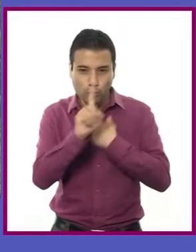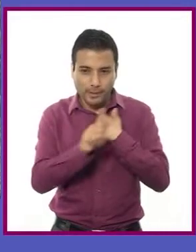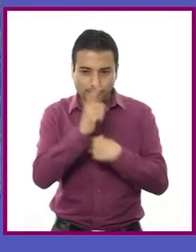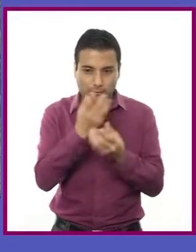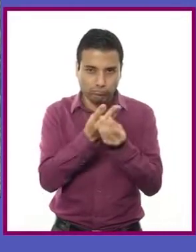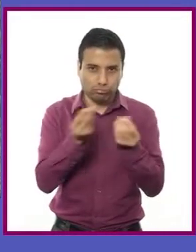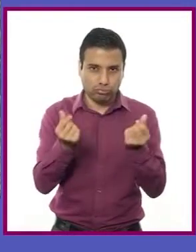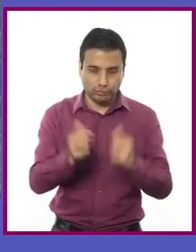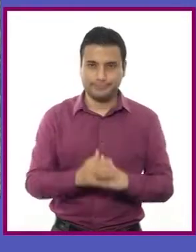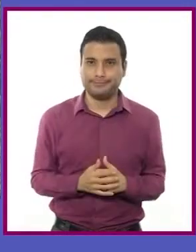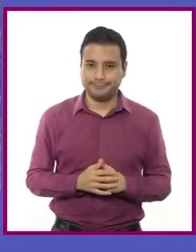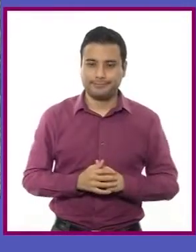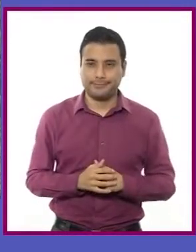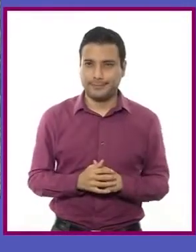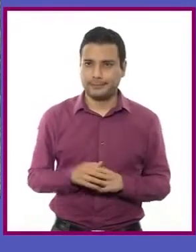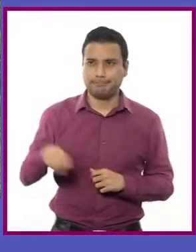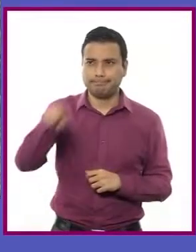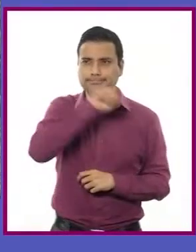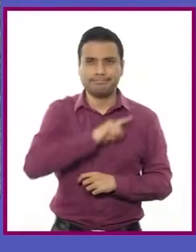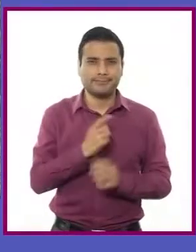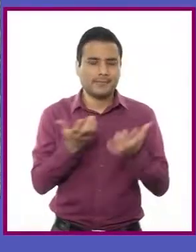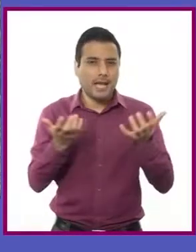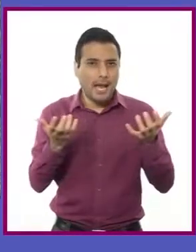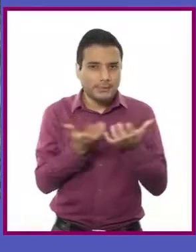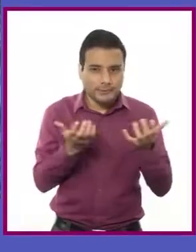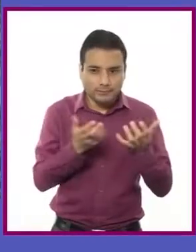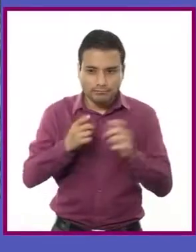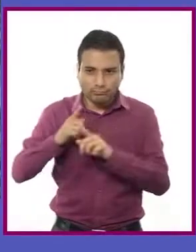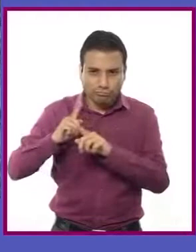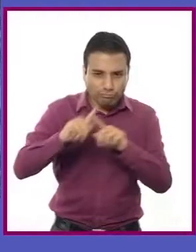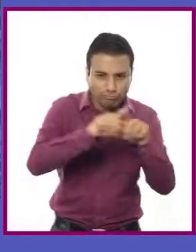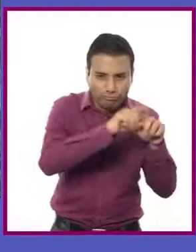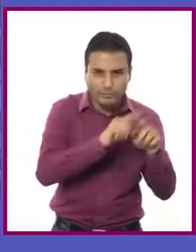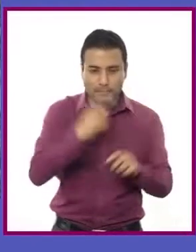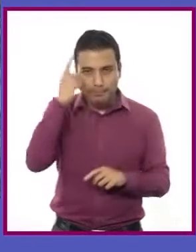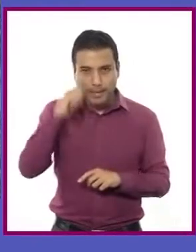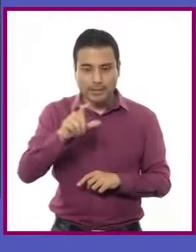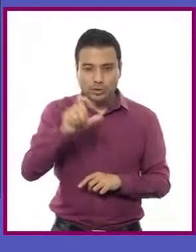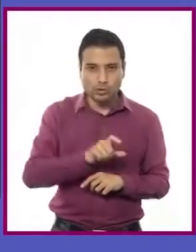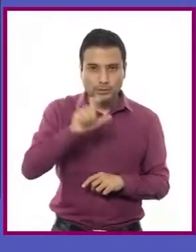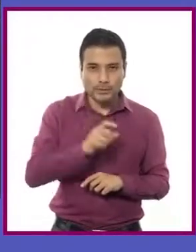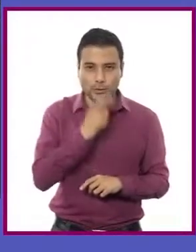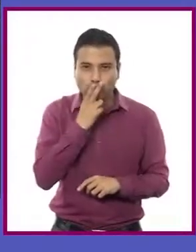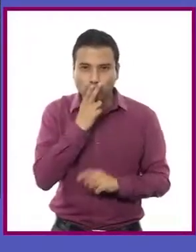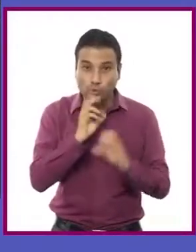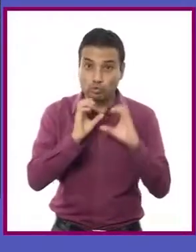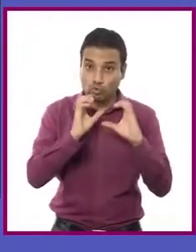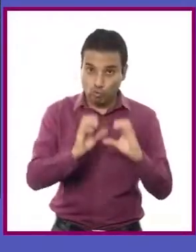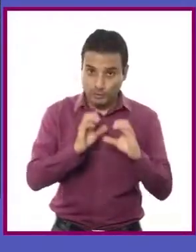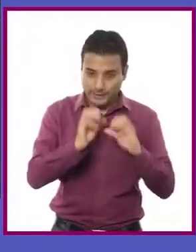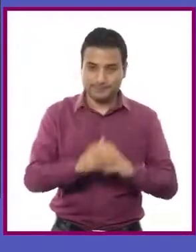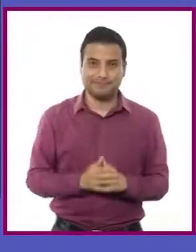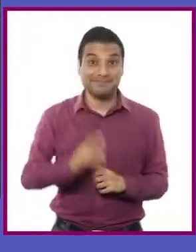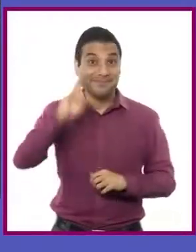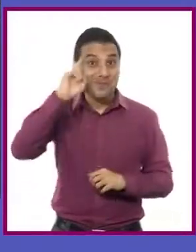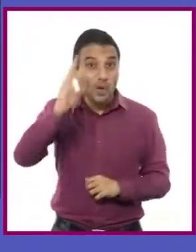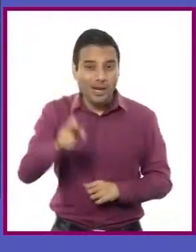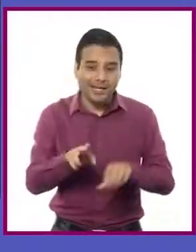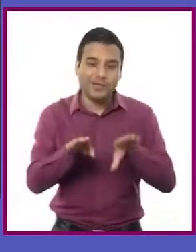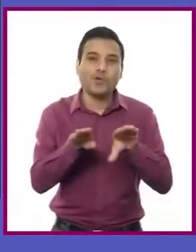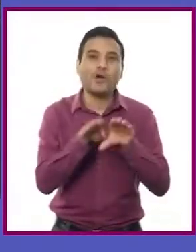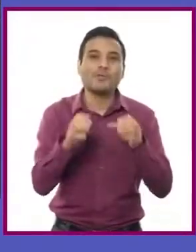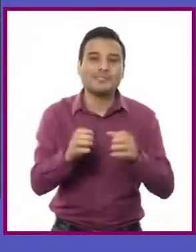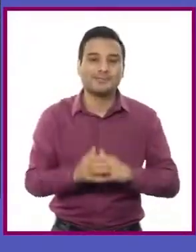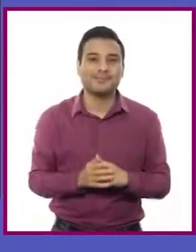su comunidad, por lo que emprendió diversas acciones para la recuperación de Xochimilco. Hola, ¿cómo están?